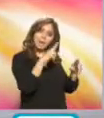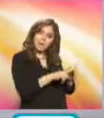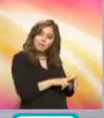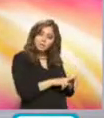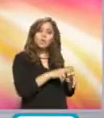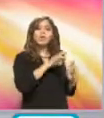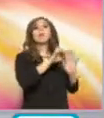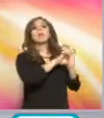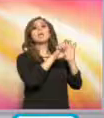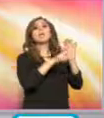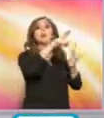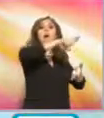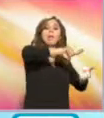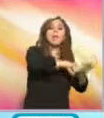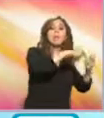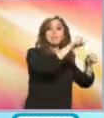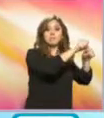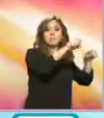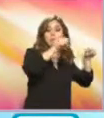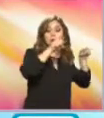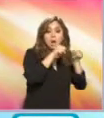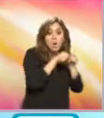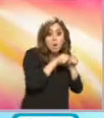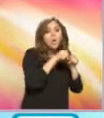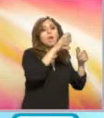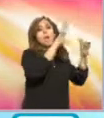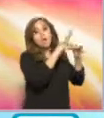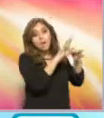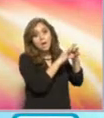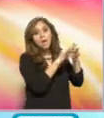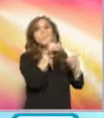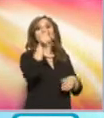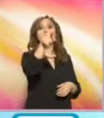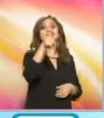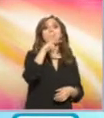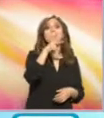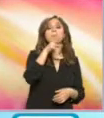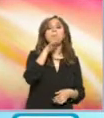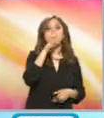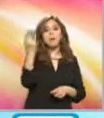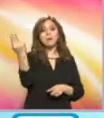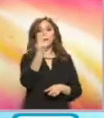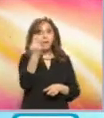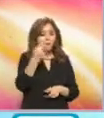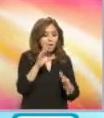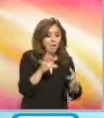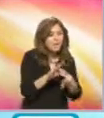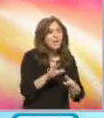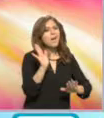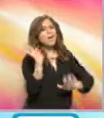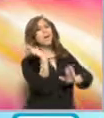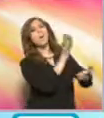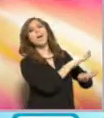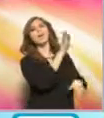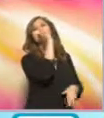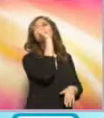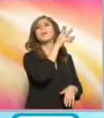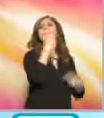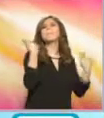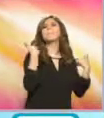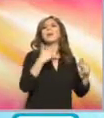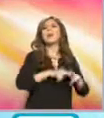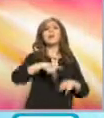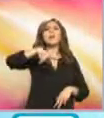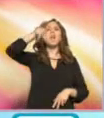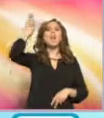con algo que pasa con el maestro, no es necesario que le digas a tu hijo, ay, es que el profesor está re loco. O sea, porque ahí ya restas autoridad, ¿no,